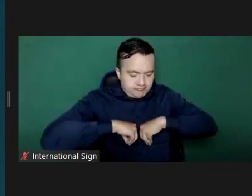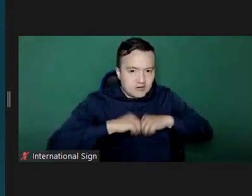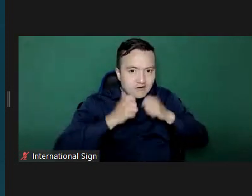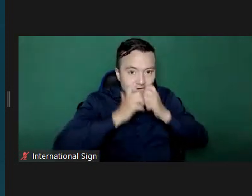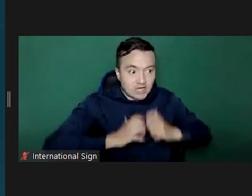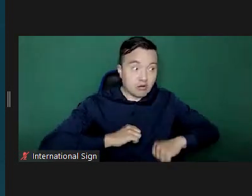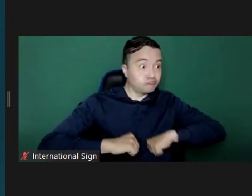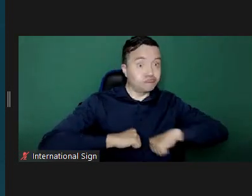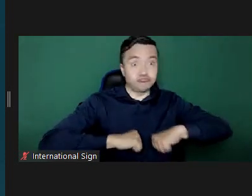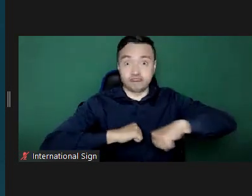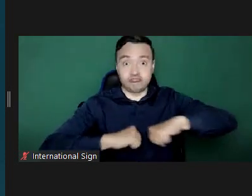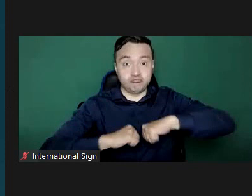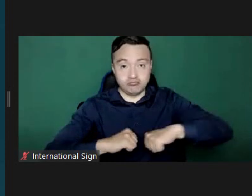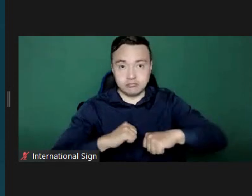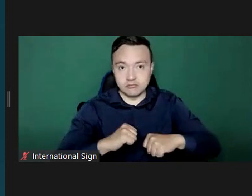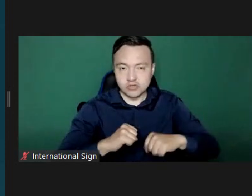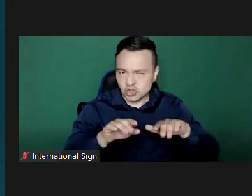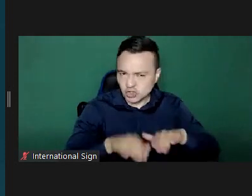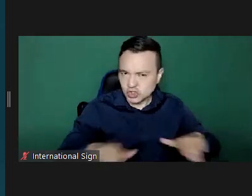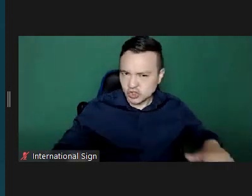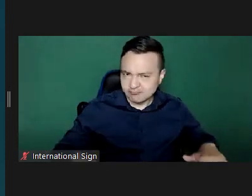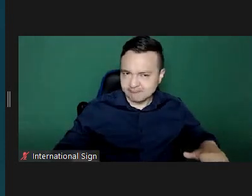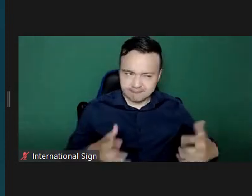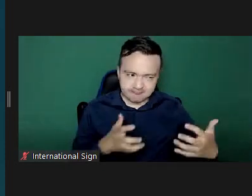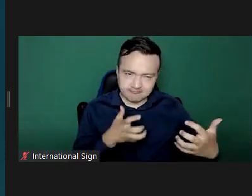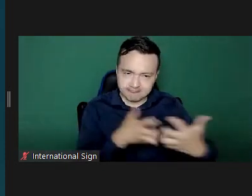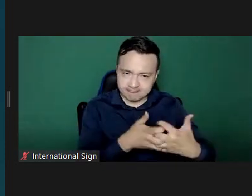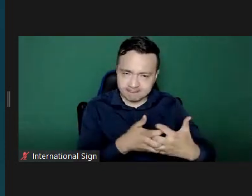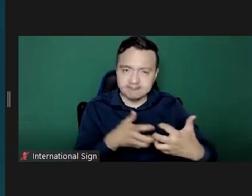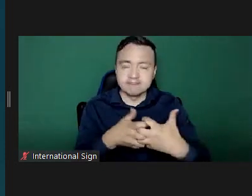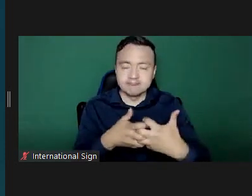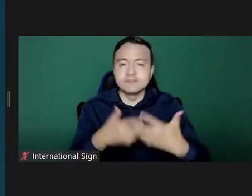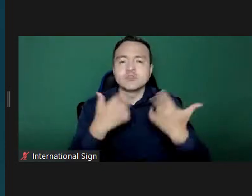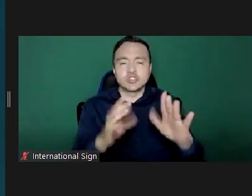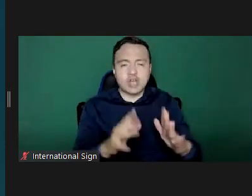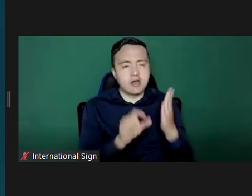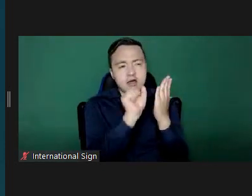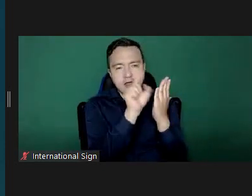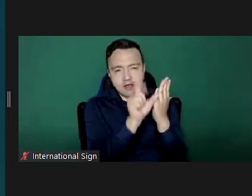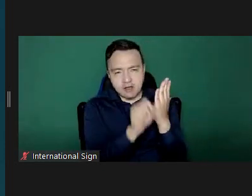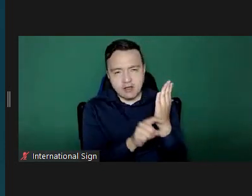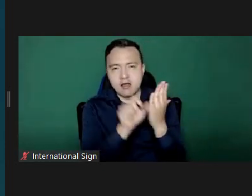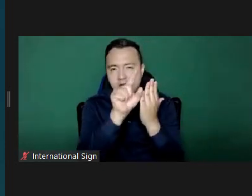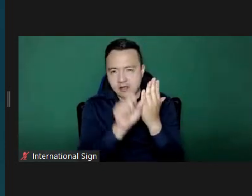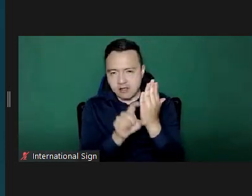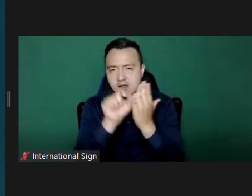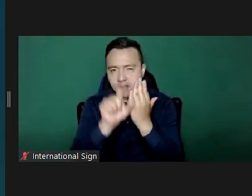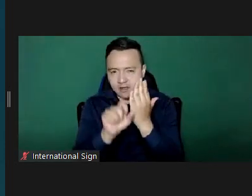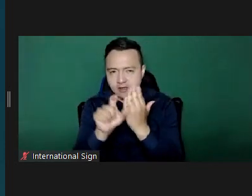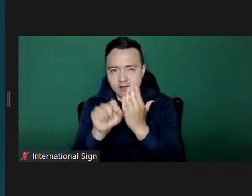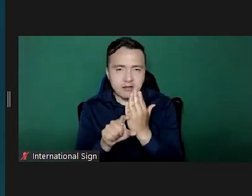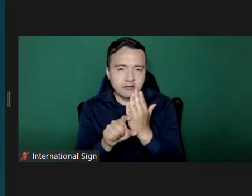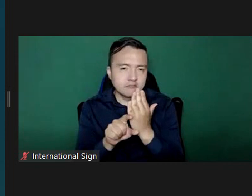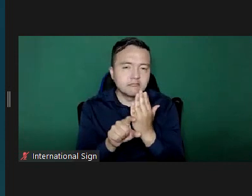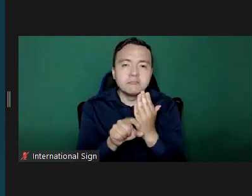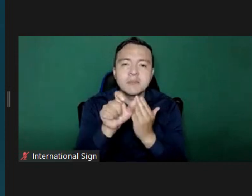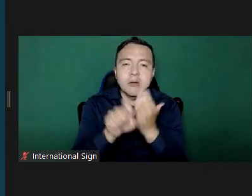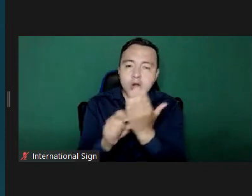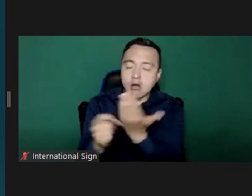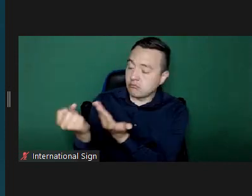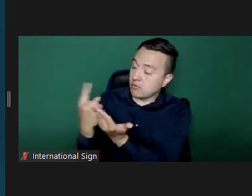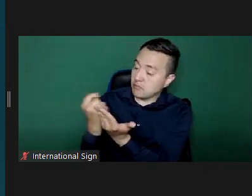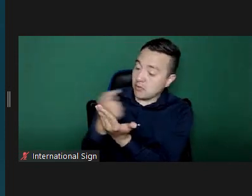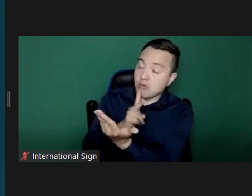una encuesta del estilo de vida y salud en Jamaica, todo esto para detectar